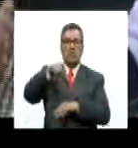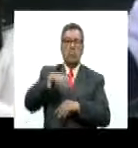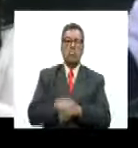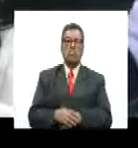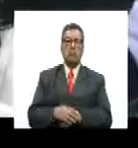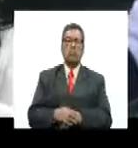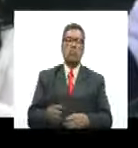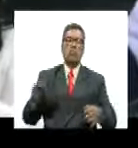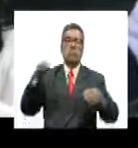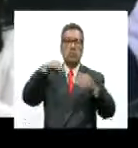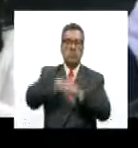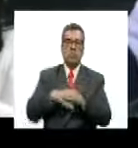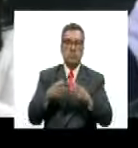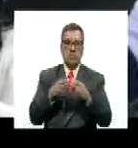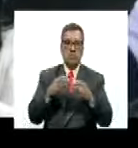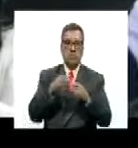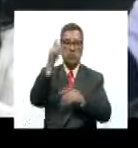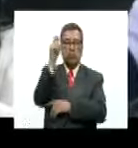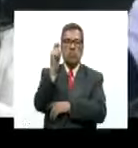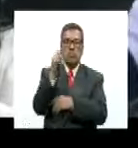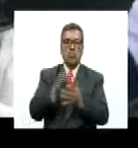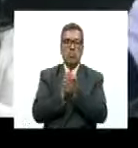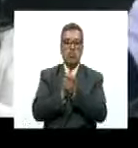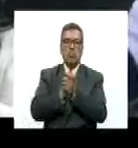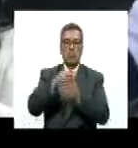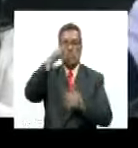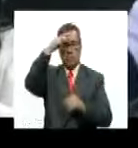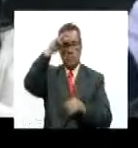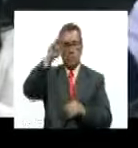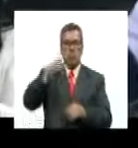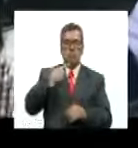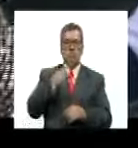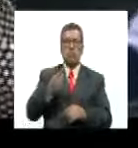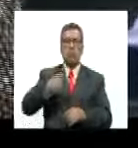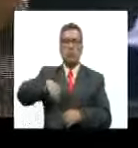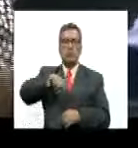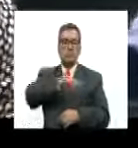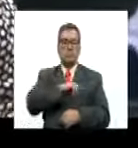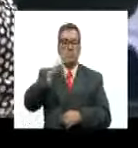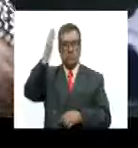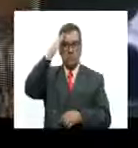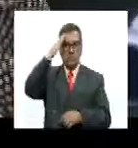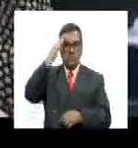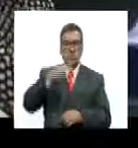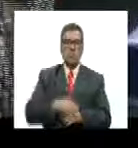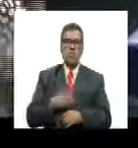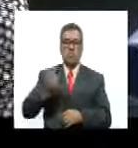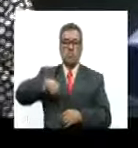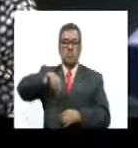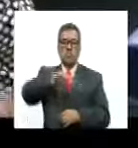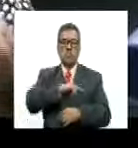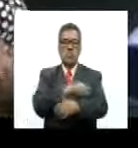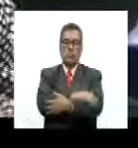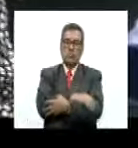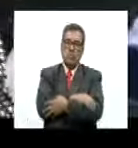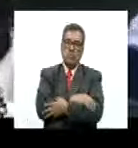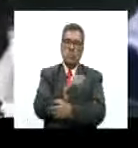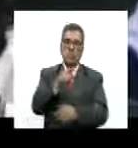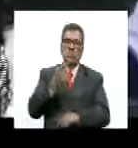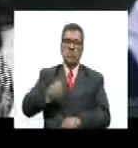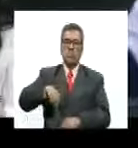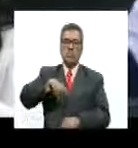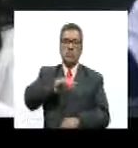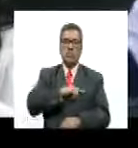como integrante del Grupo Parlamentario de Amistad con México, le enviamos nuestro reconocimiento, nuestro abrazo y